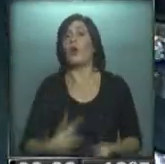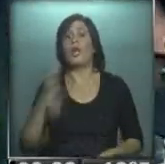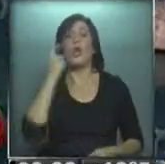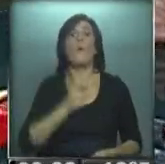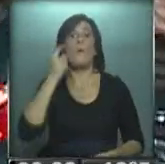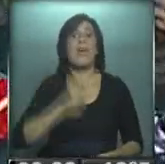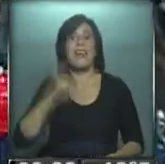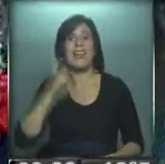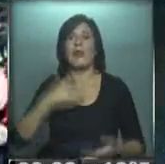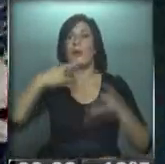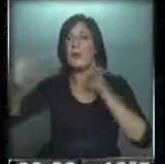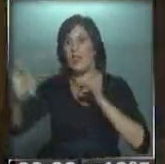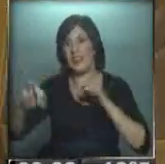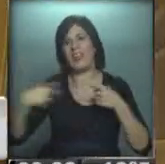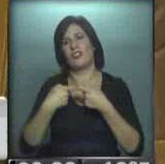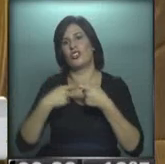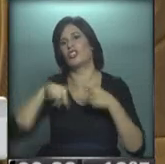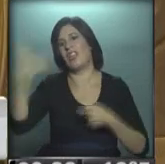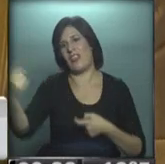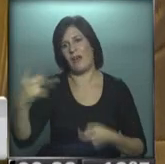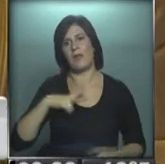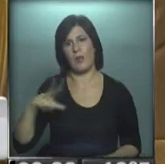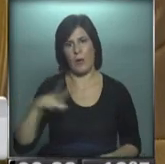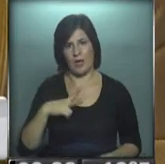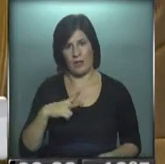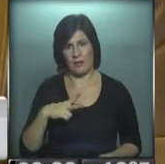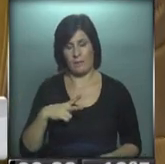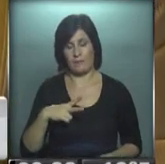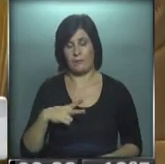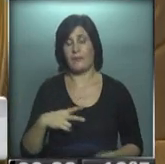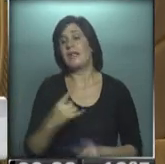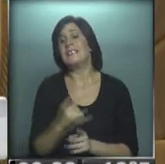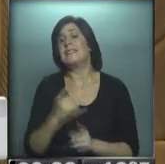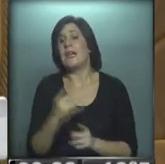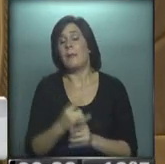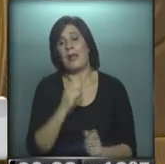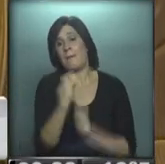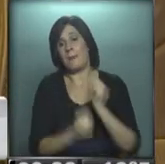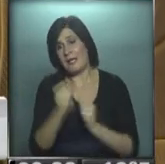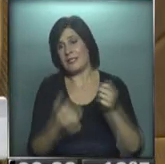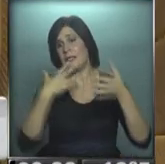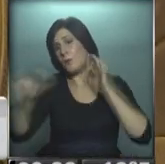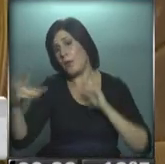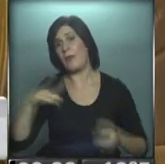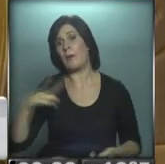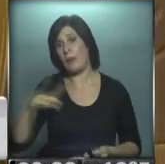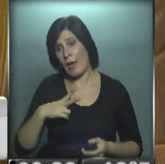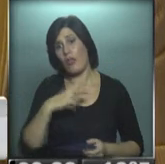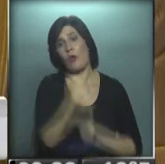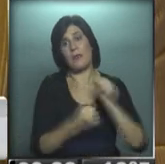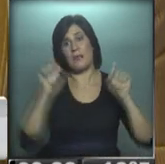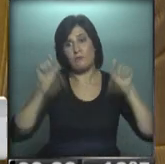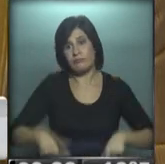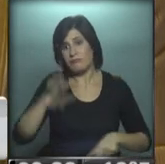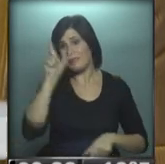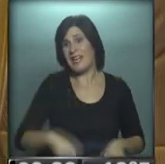sociedad anónima. Cuando se hacen las privatizaciones, las empresas que eran estatales en gran parte